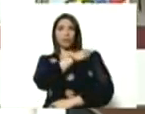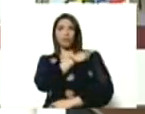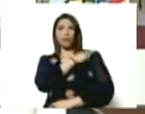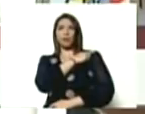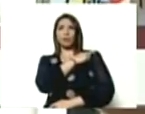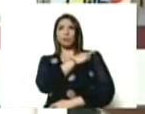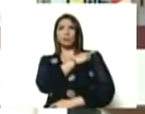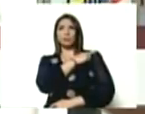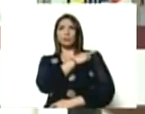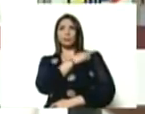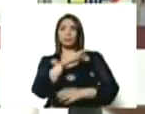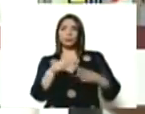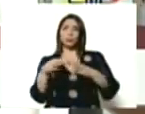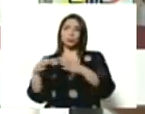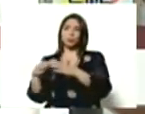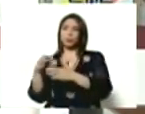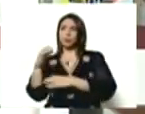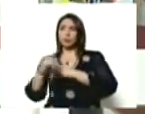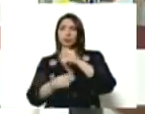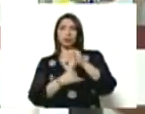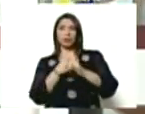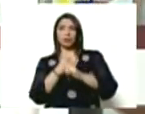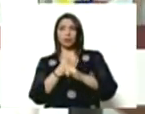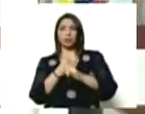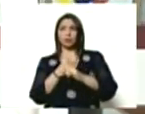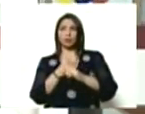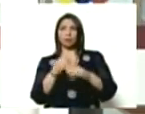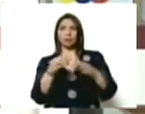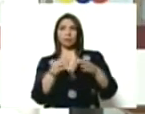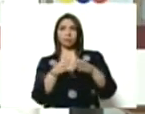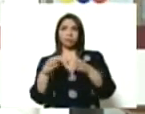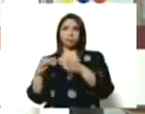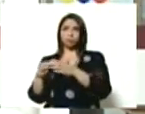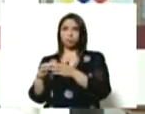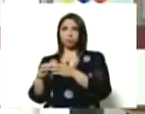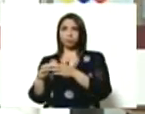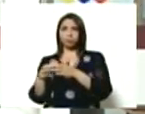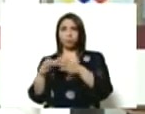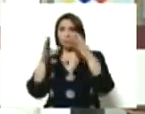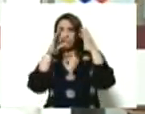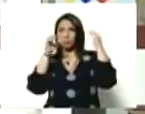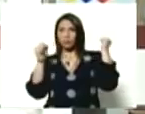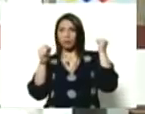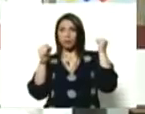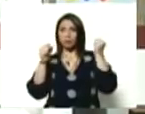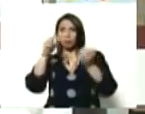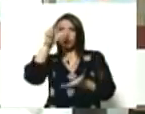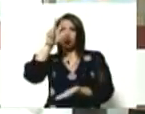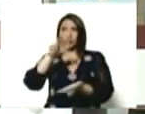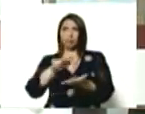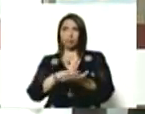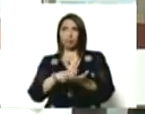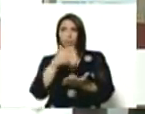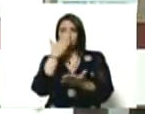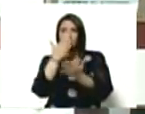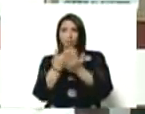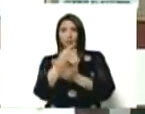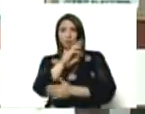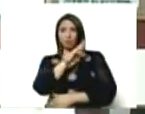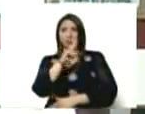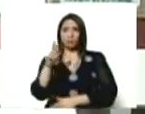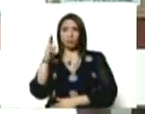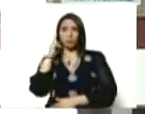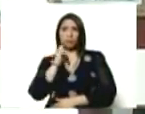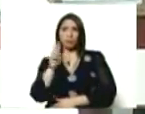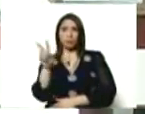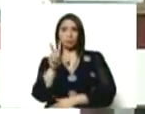de organismos internacionales, integrantes del cuerpo diplomático acreditado ante el gobierno de la República Bolivariana